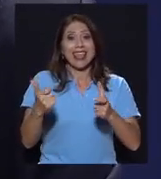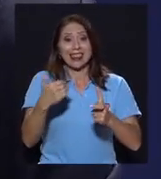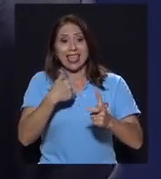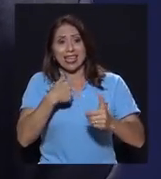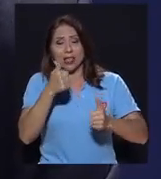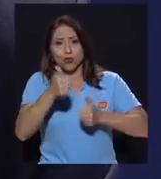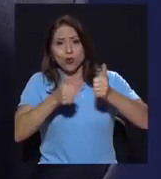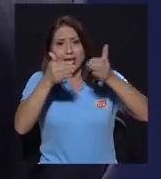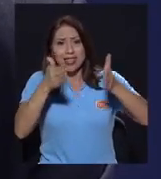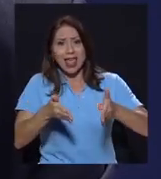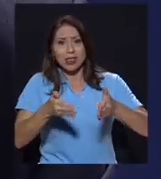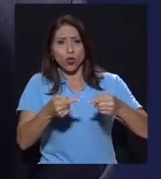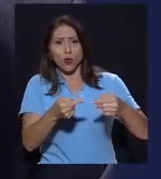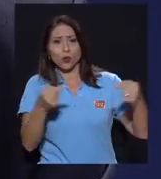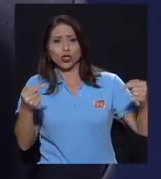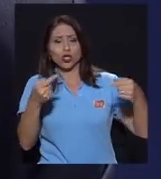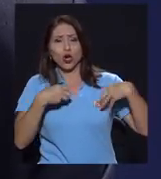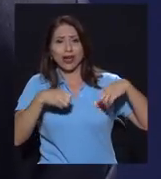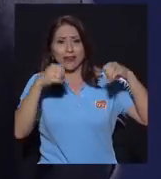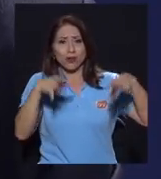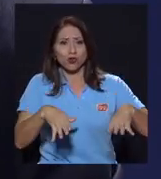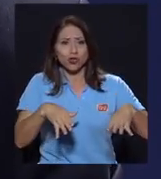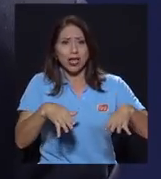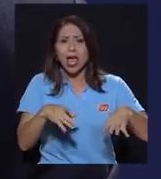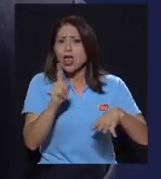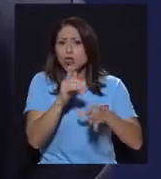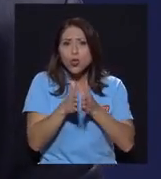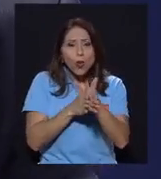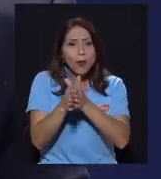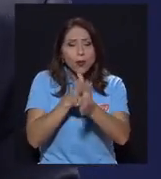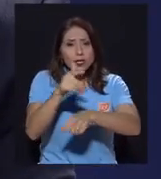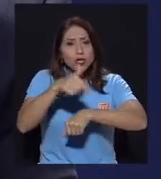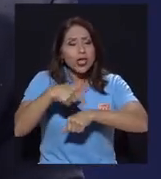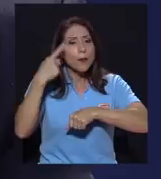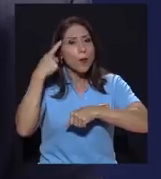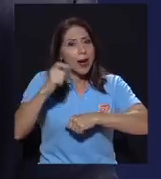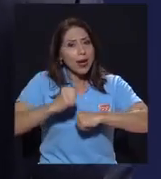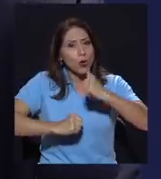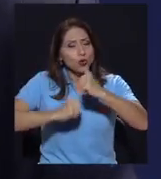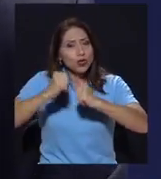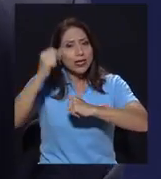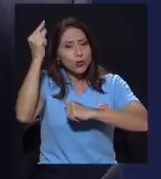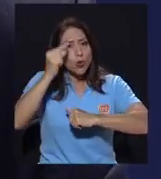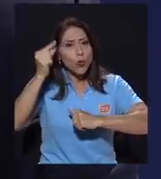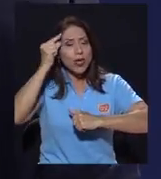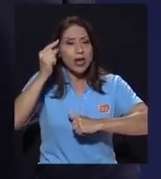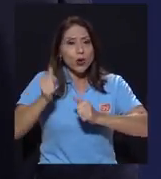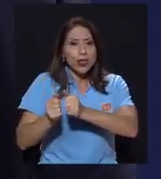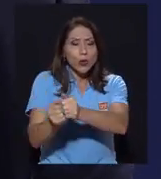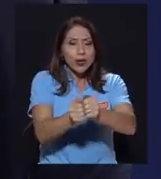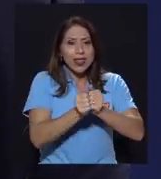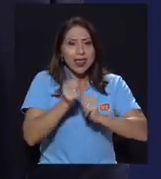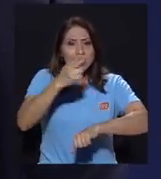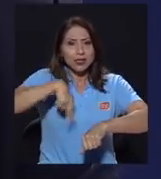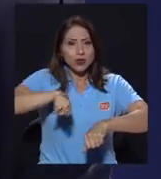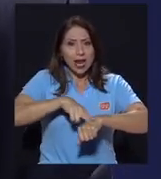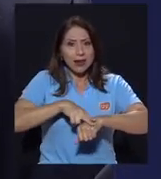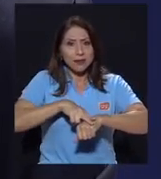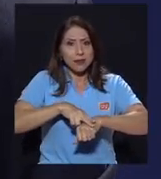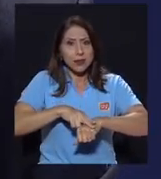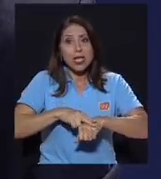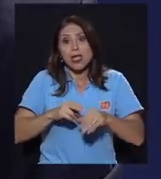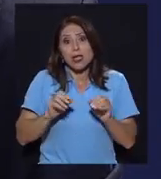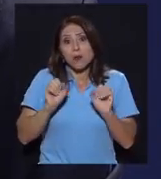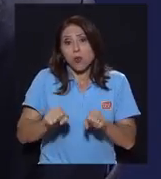que renuncia no hubiese aprovechado ese tiempo para haber construido un gobierno de unidad nacional y hubiera llegado el mismo 8 de